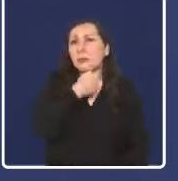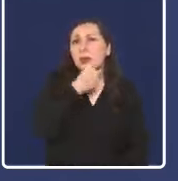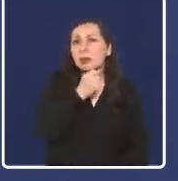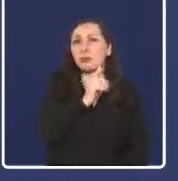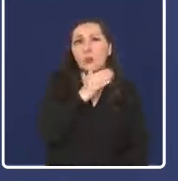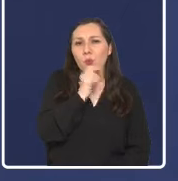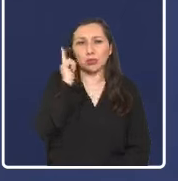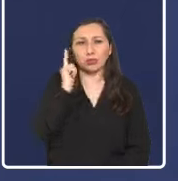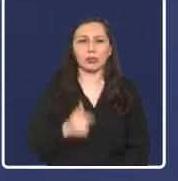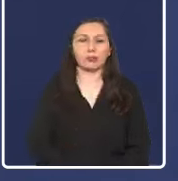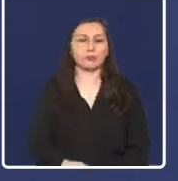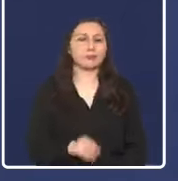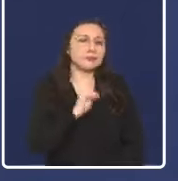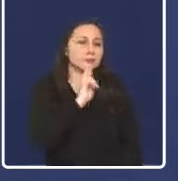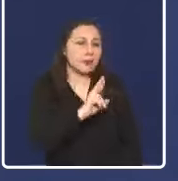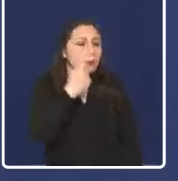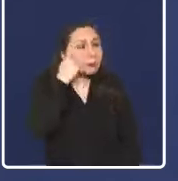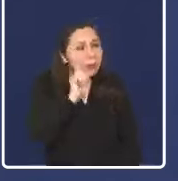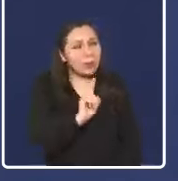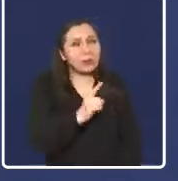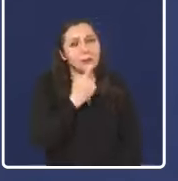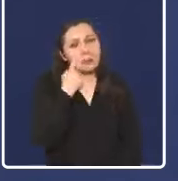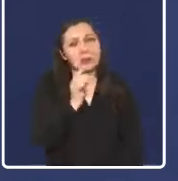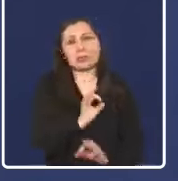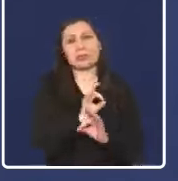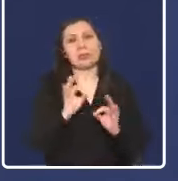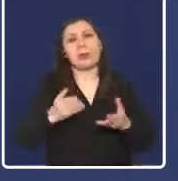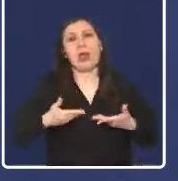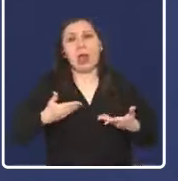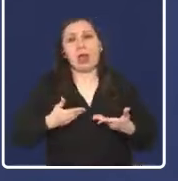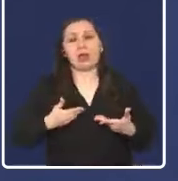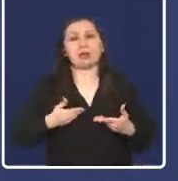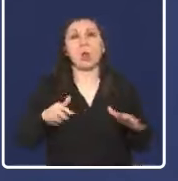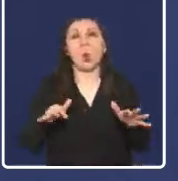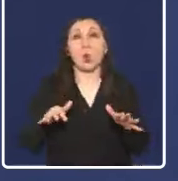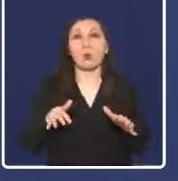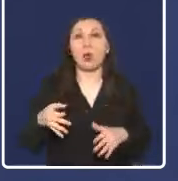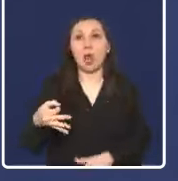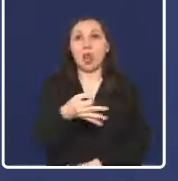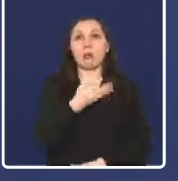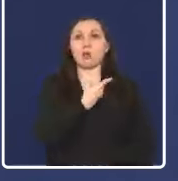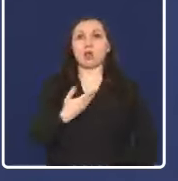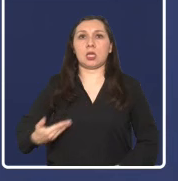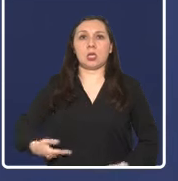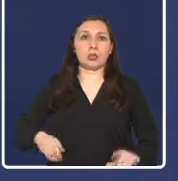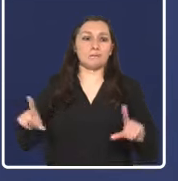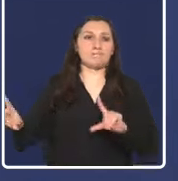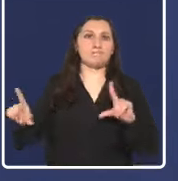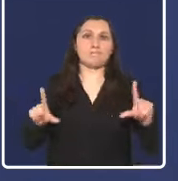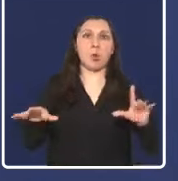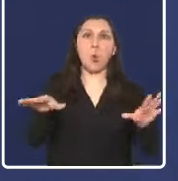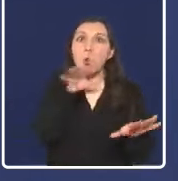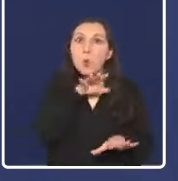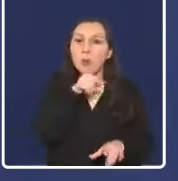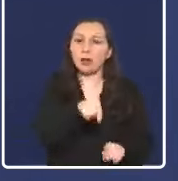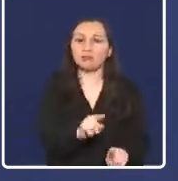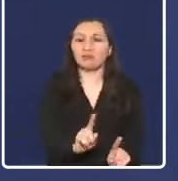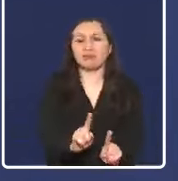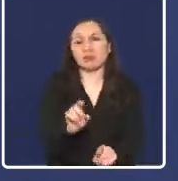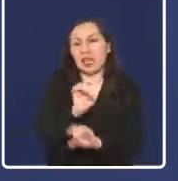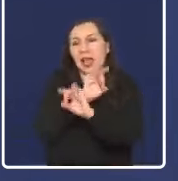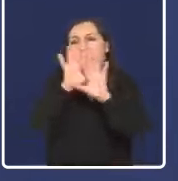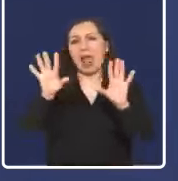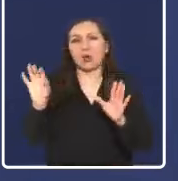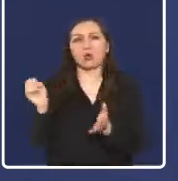Pero mire, no hay ningún ánimo de utilizar el Palacio de Gobierno para nada y creo que está bastante claro que el